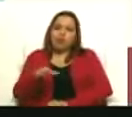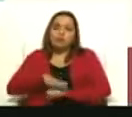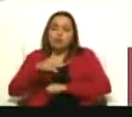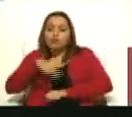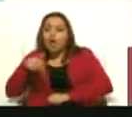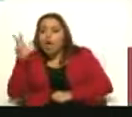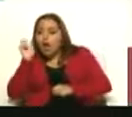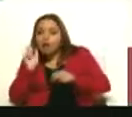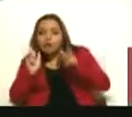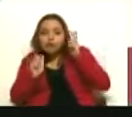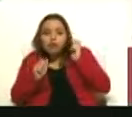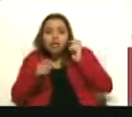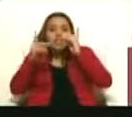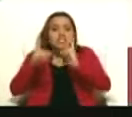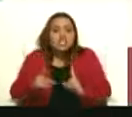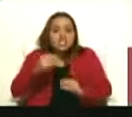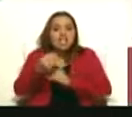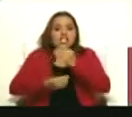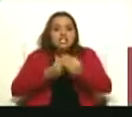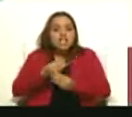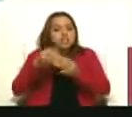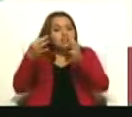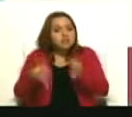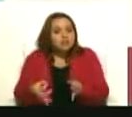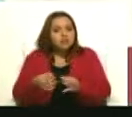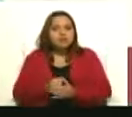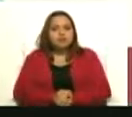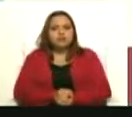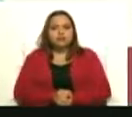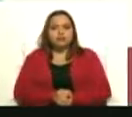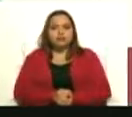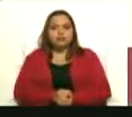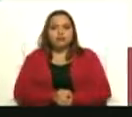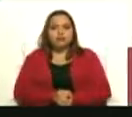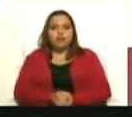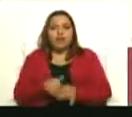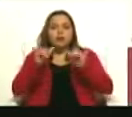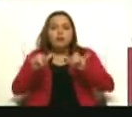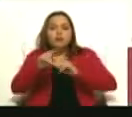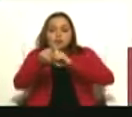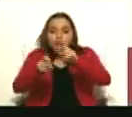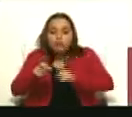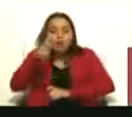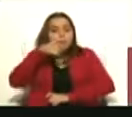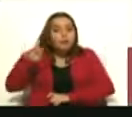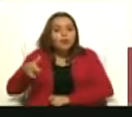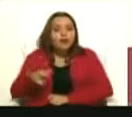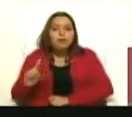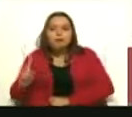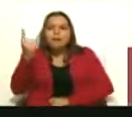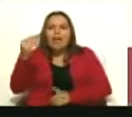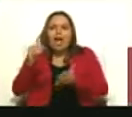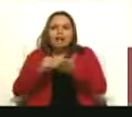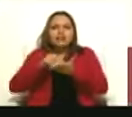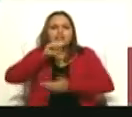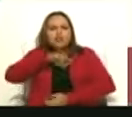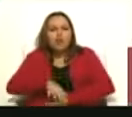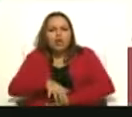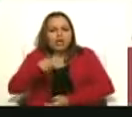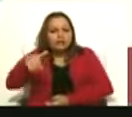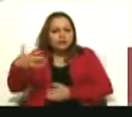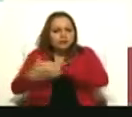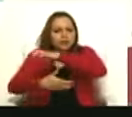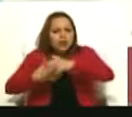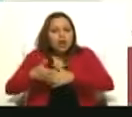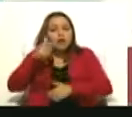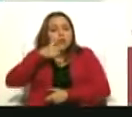escuchamos, y lo que se decida será lo que se decida. Para eso se consulta el pueblo, que por primera vez en la historia de esta controversia,